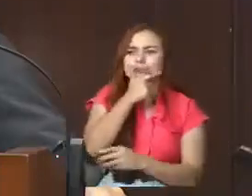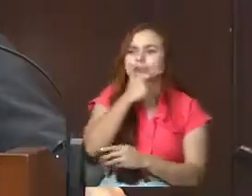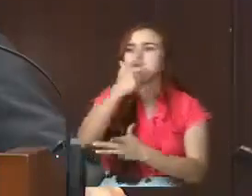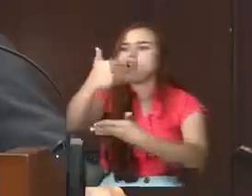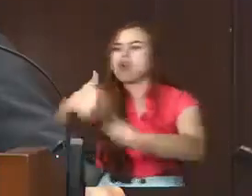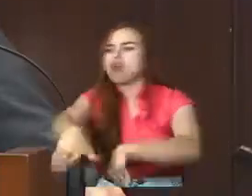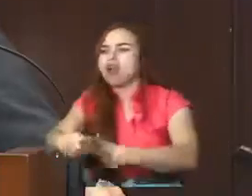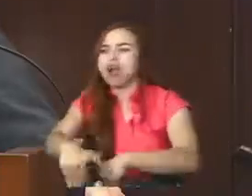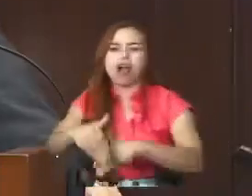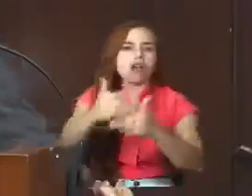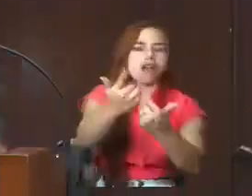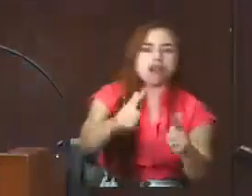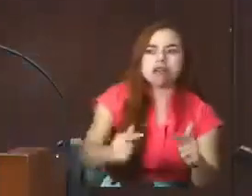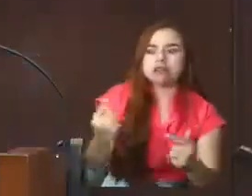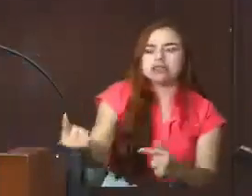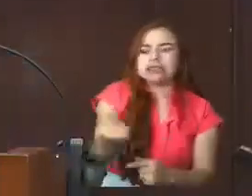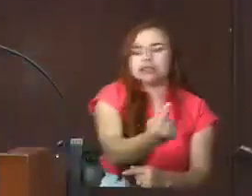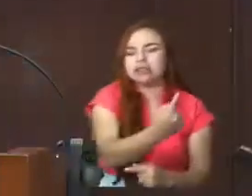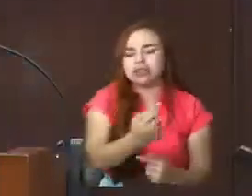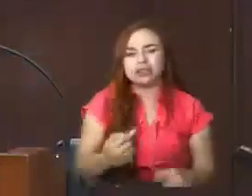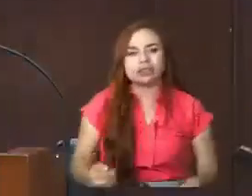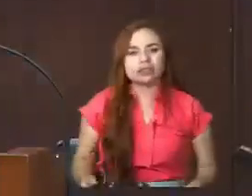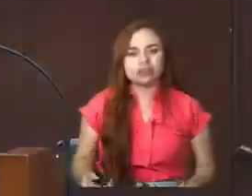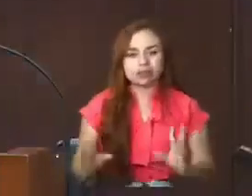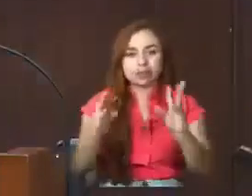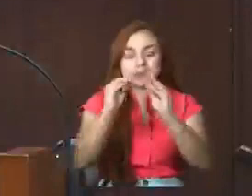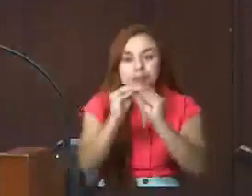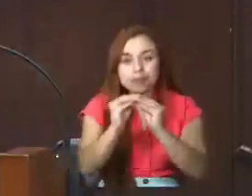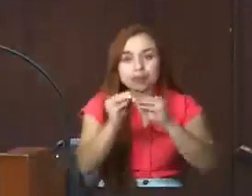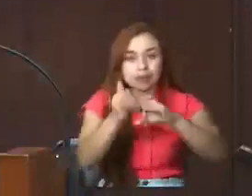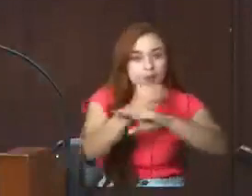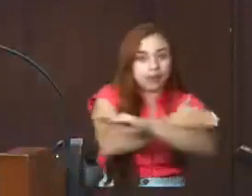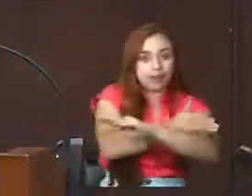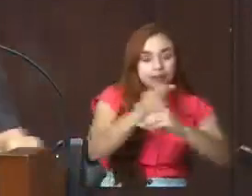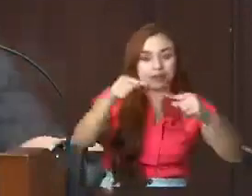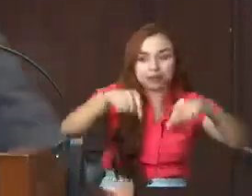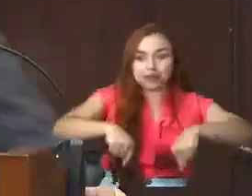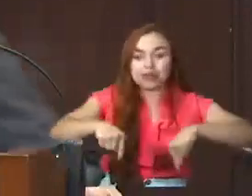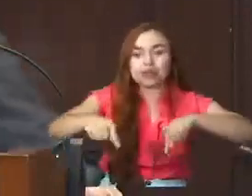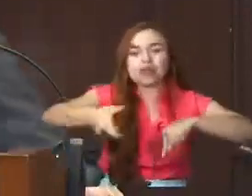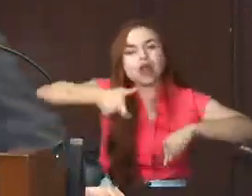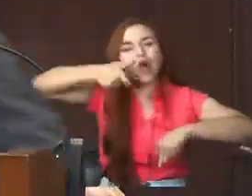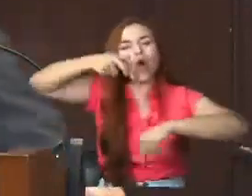de 2022, según cifras oficiales de la Contraloría, marcaba el